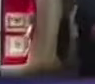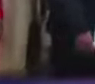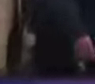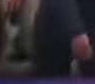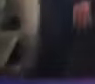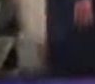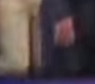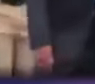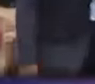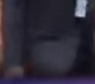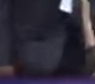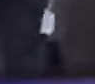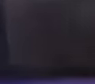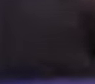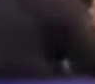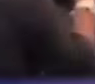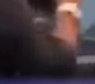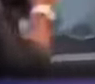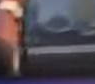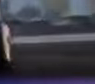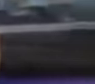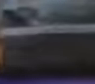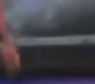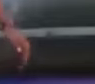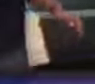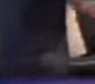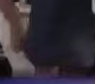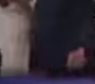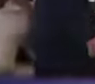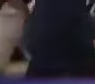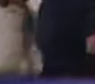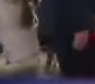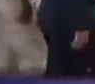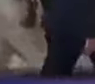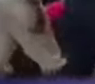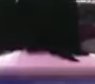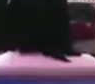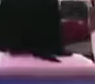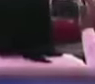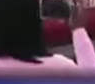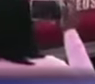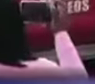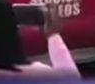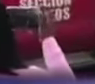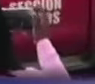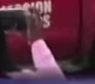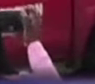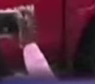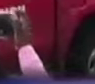Además, detienen a 13 personas involucradas en el escándalo de Odebrecht en República Dominicana.